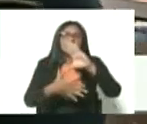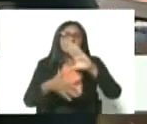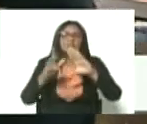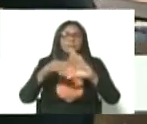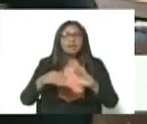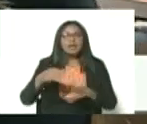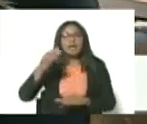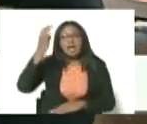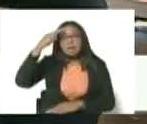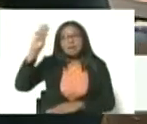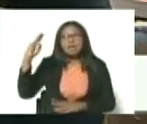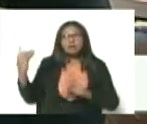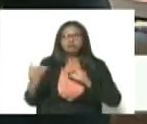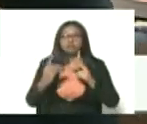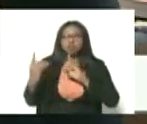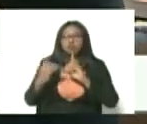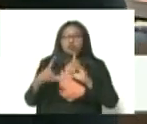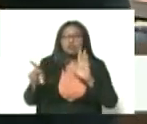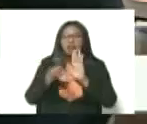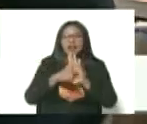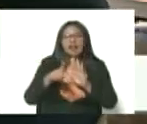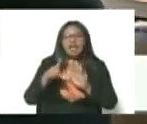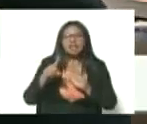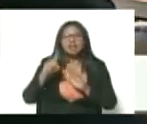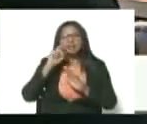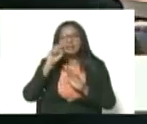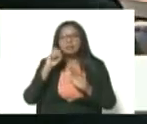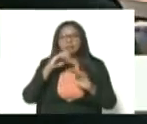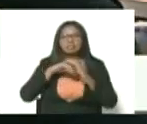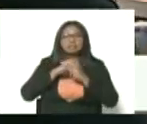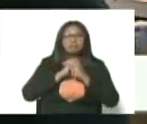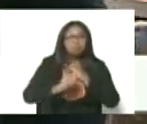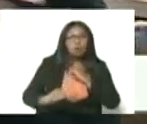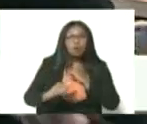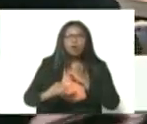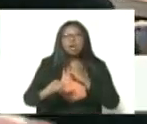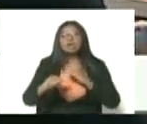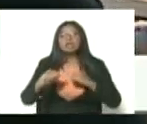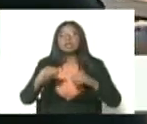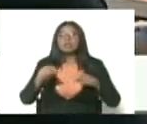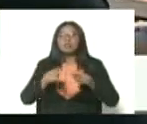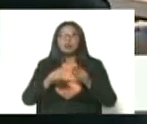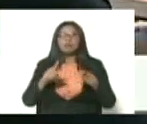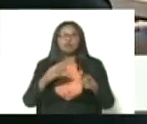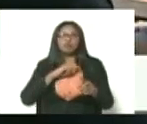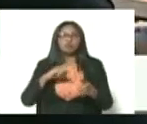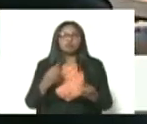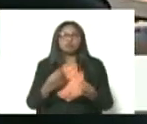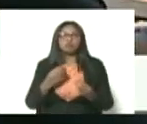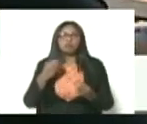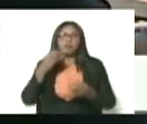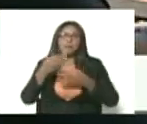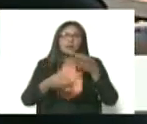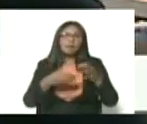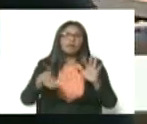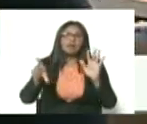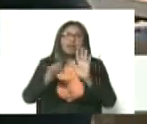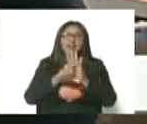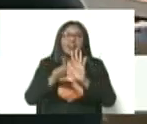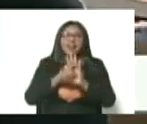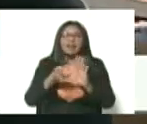se está discutiendo. Desde aquí, esa ley fue propuesta desde el Ejecutivo, y entendemos que eso es una cuestión legislativa,